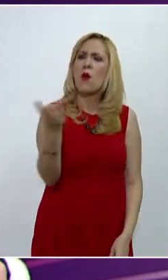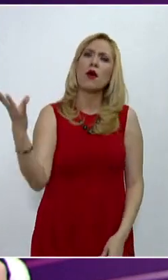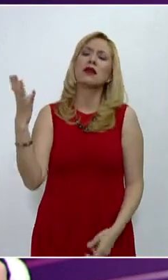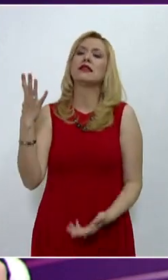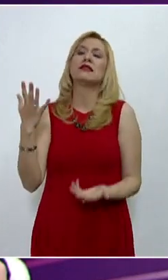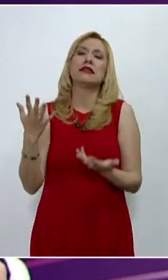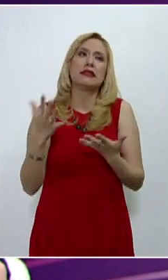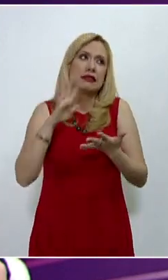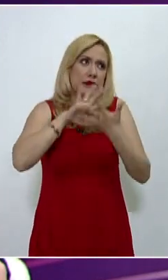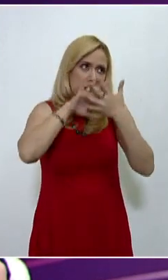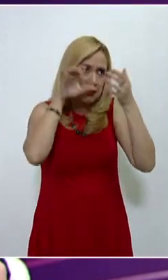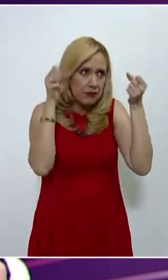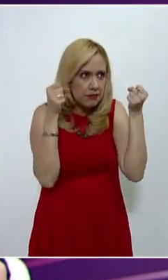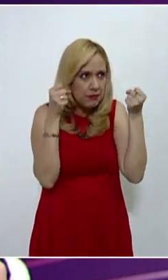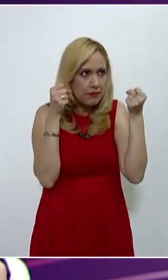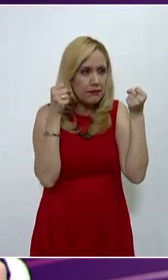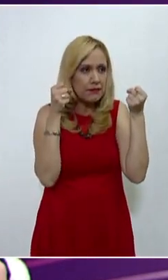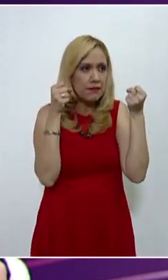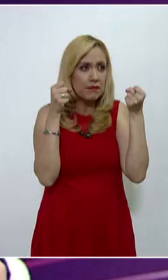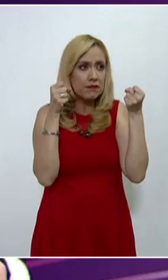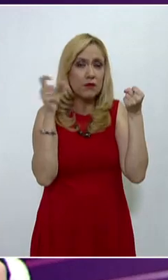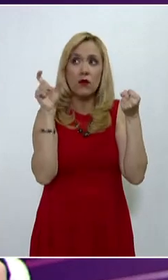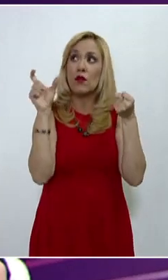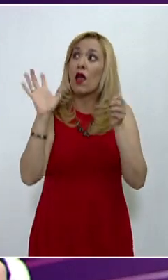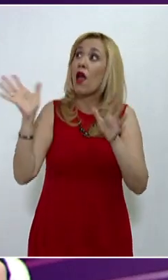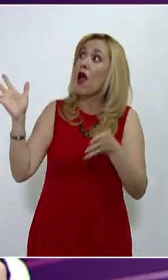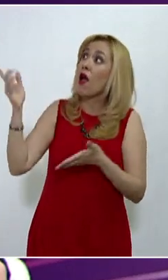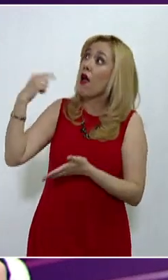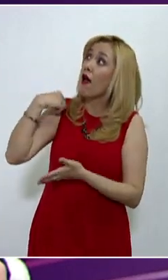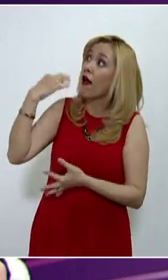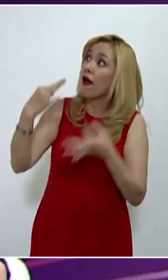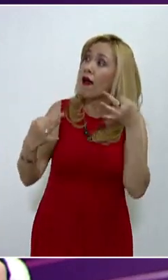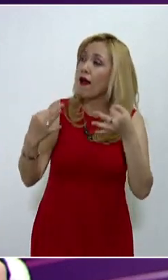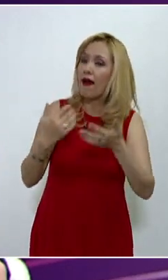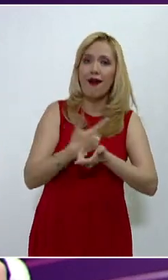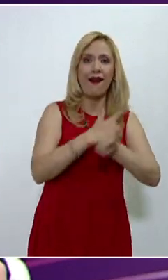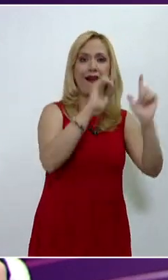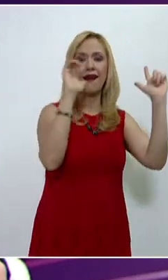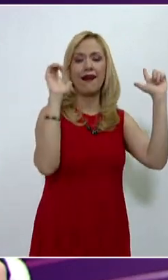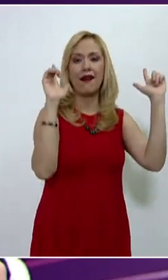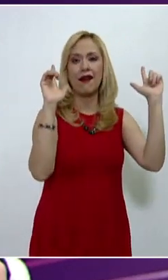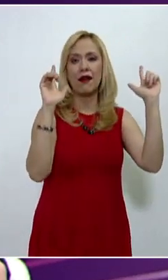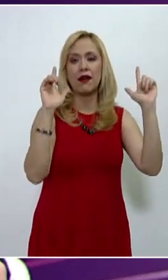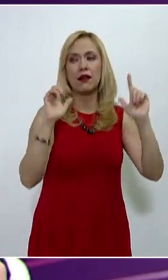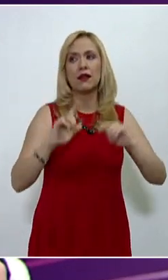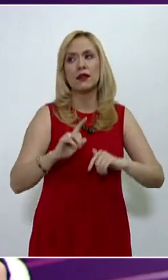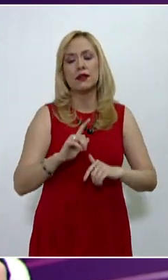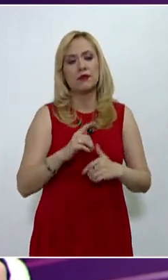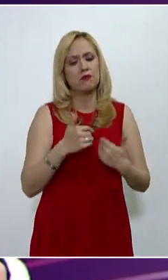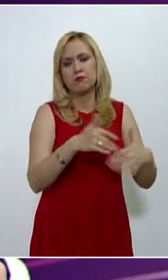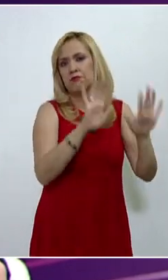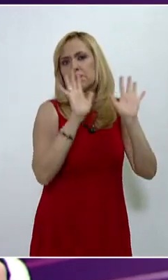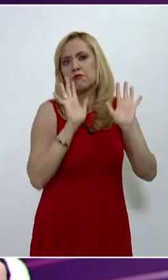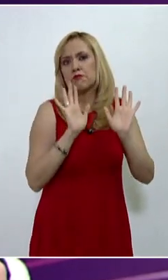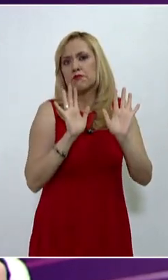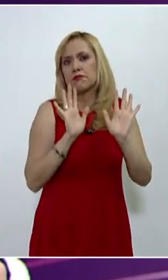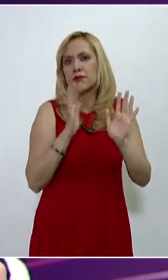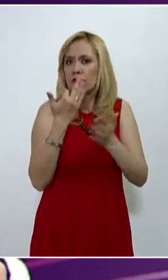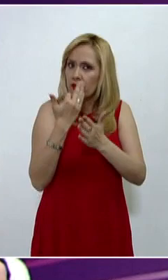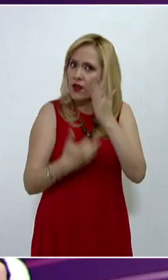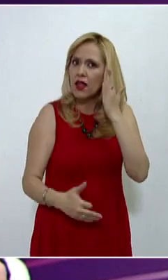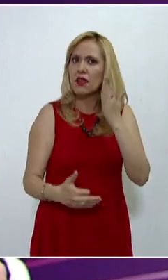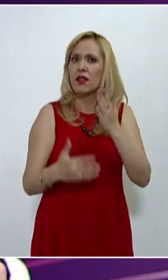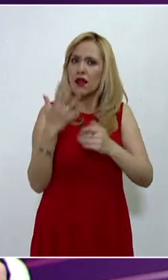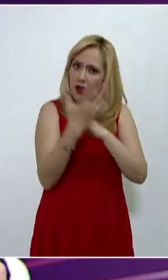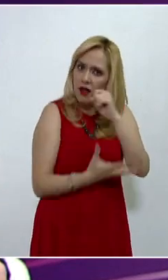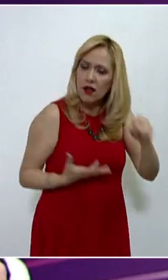proceso privado de la libertad, llega el momento de dictar sentencia, se les absuelve y simplemente se les libera sin una